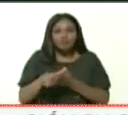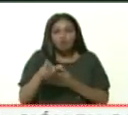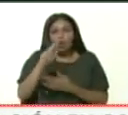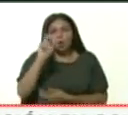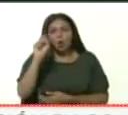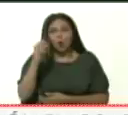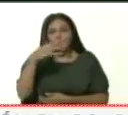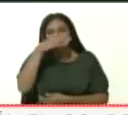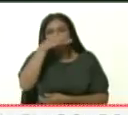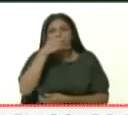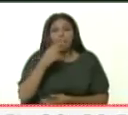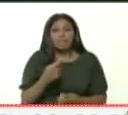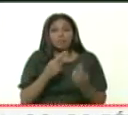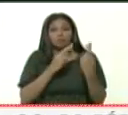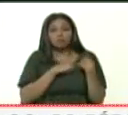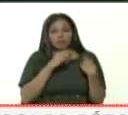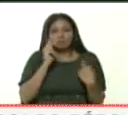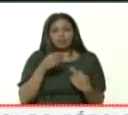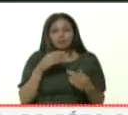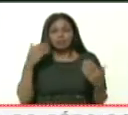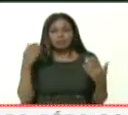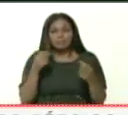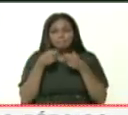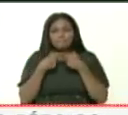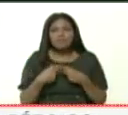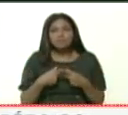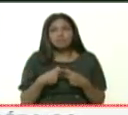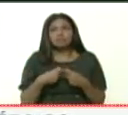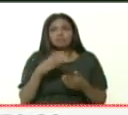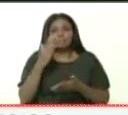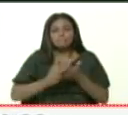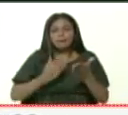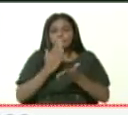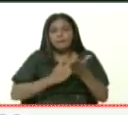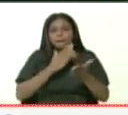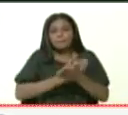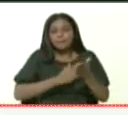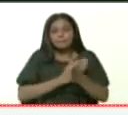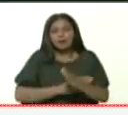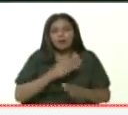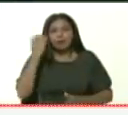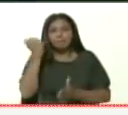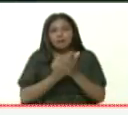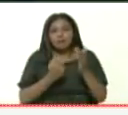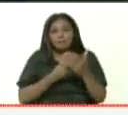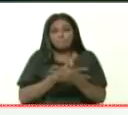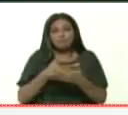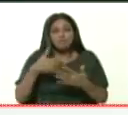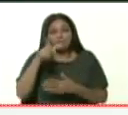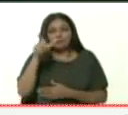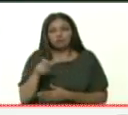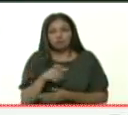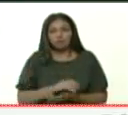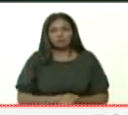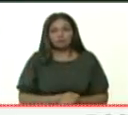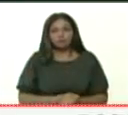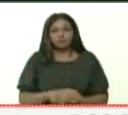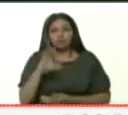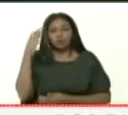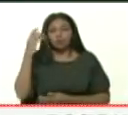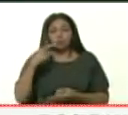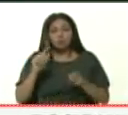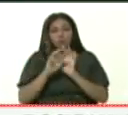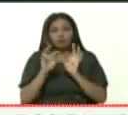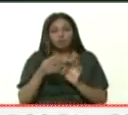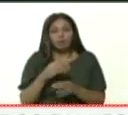que además es responsable de la desaparición, el descuartizamiento y del asesinato de miles de personas en Colombia y